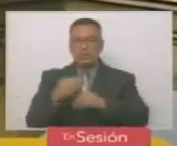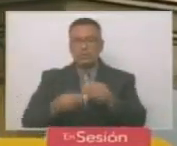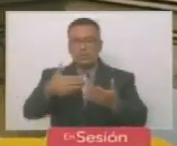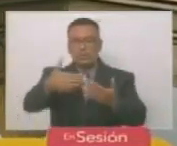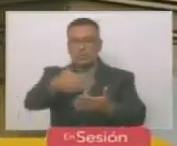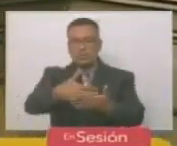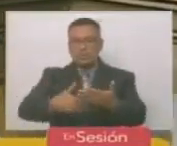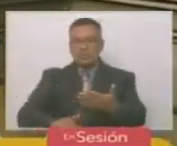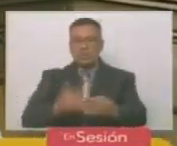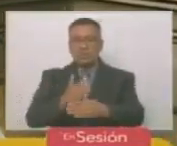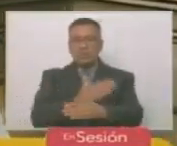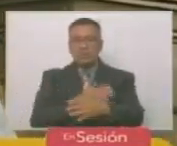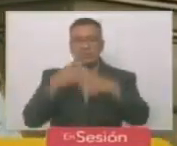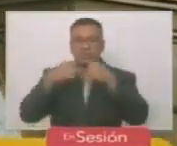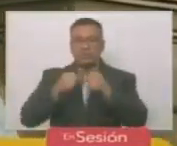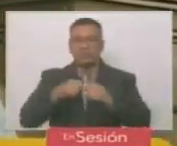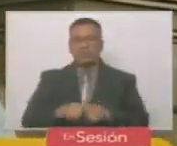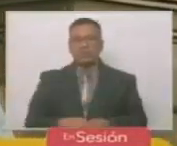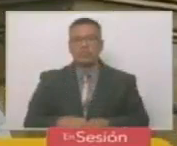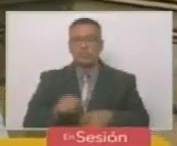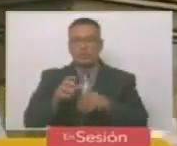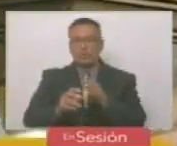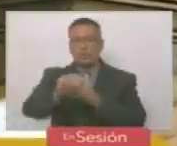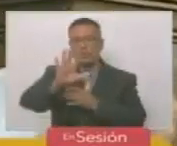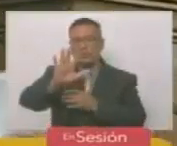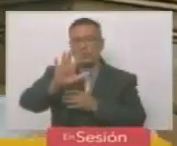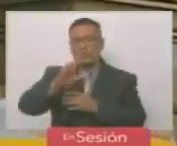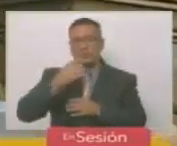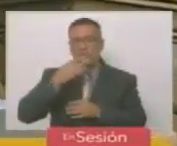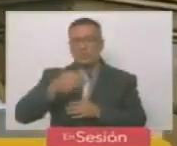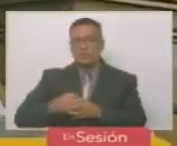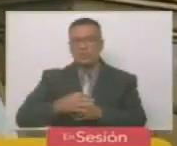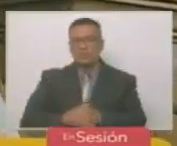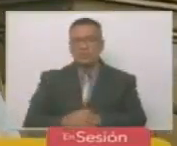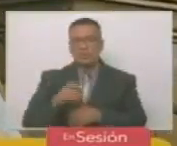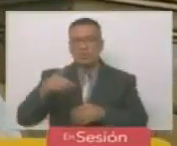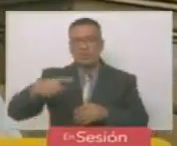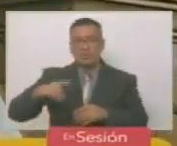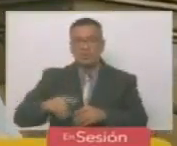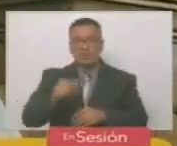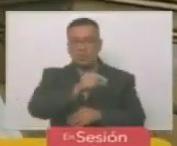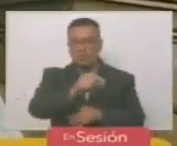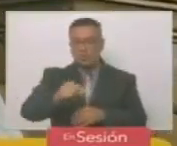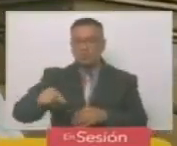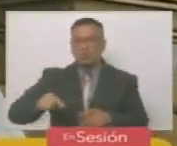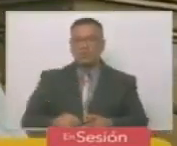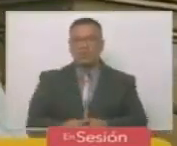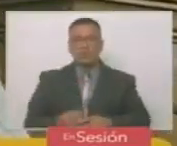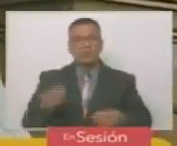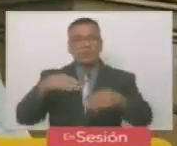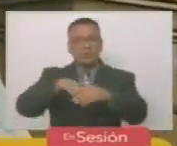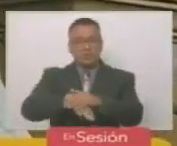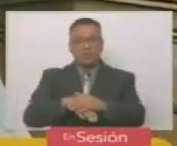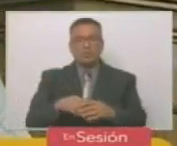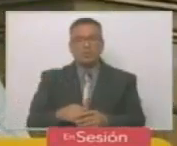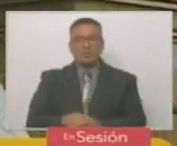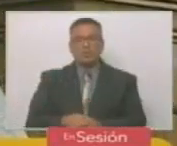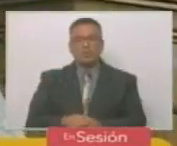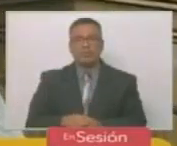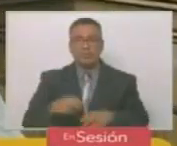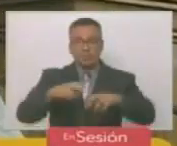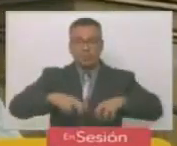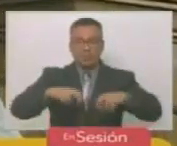registros de antecedentes penales. 5. Garantizar que el derecho de las personas al acceso